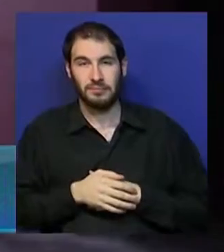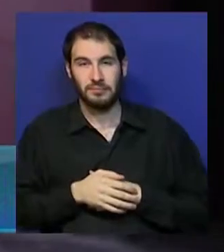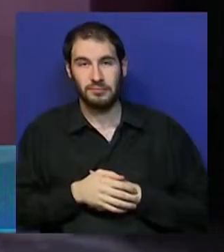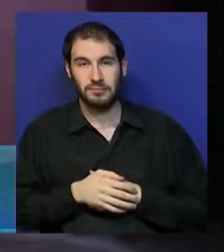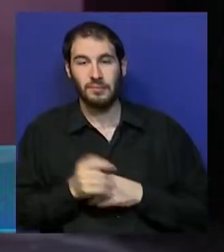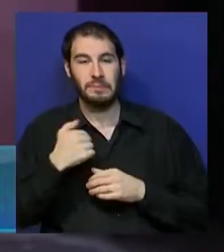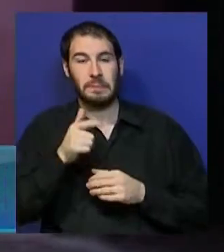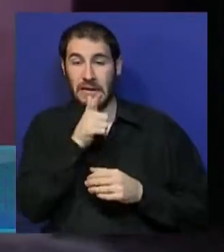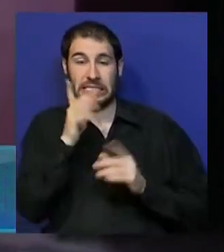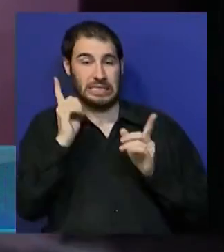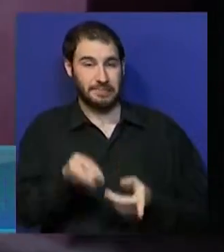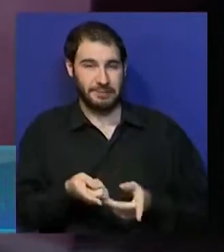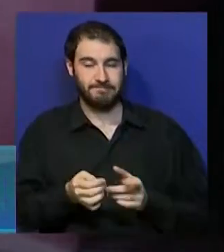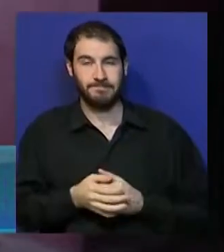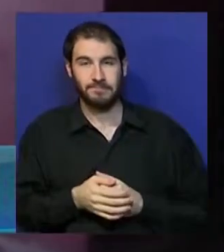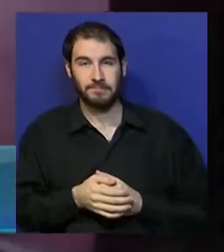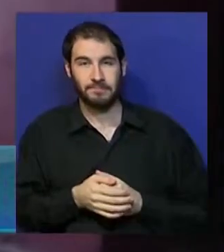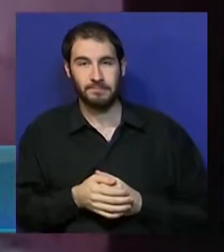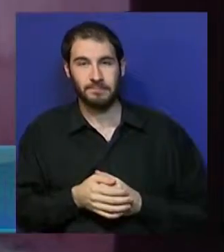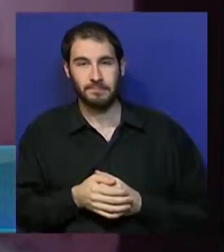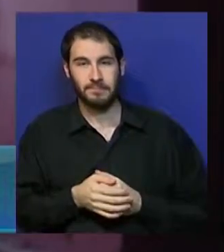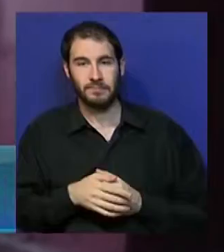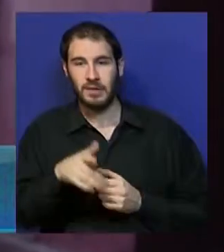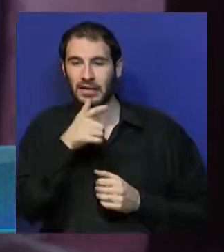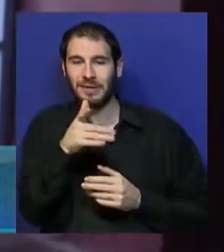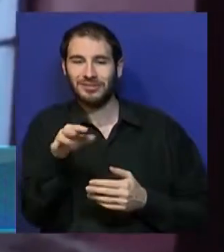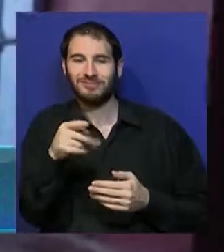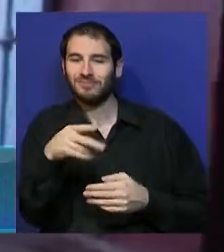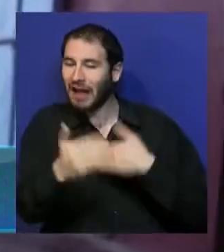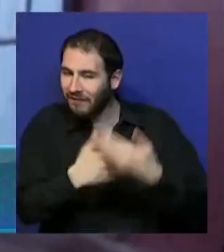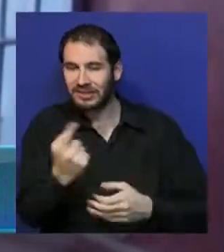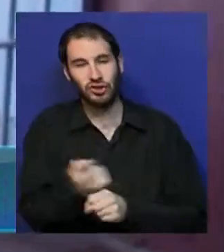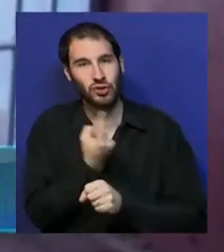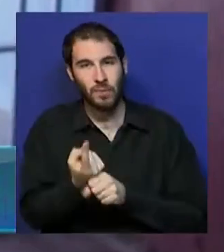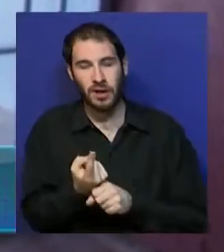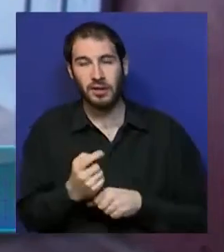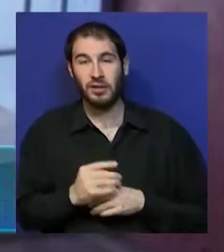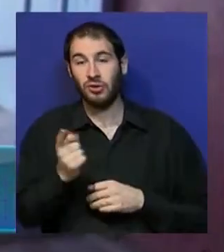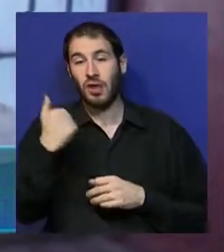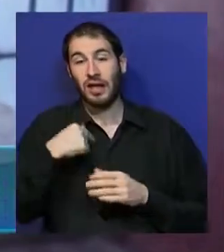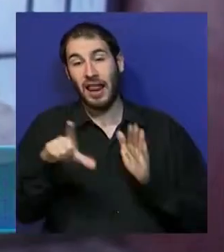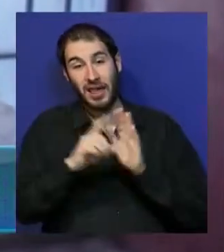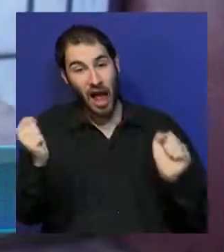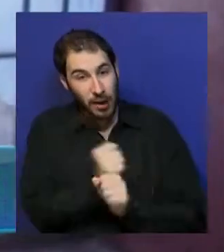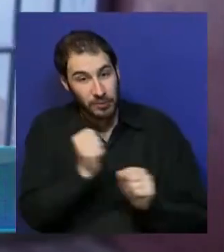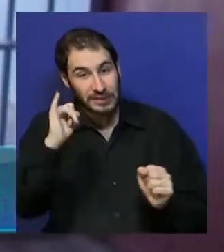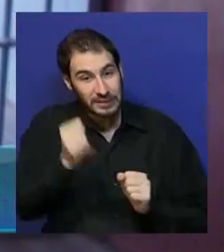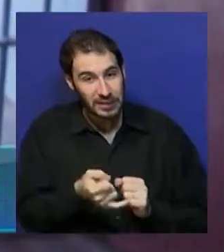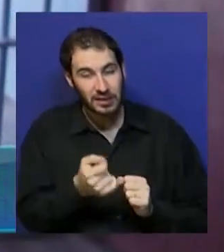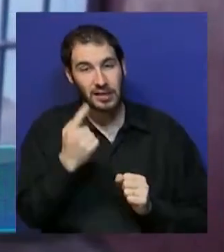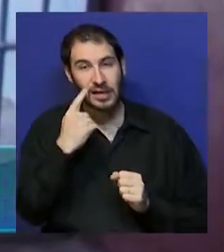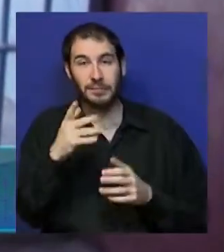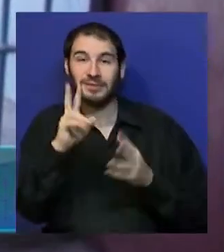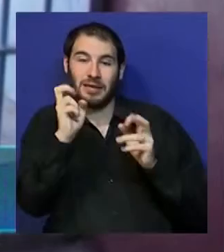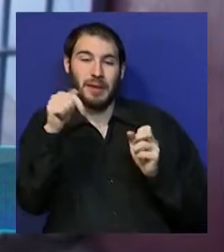eso también me parece que es incluso hasta improcedente que estemos sacando esta ley que versa sobre